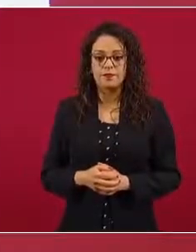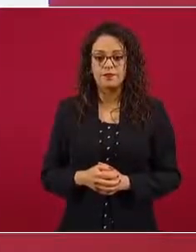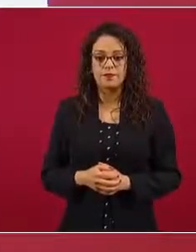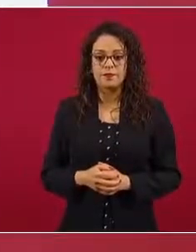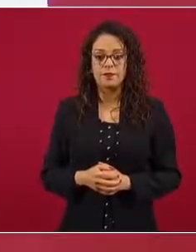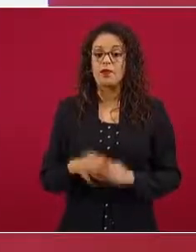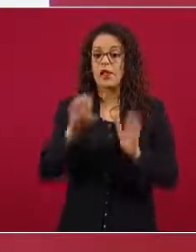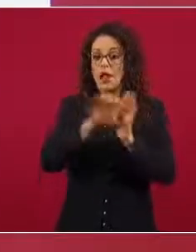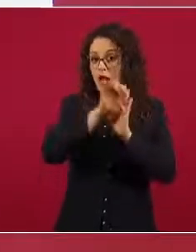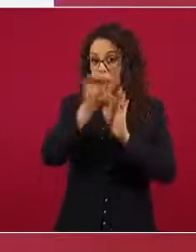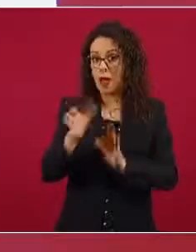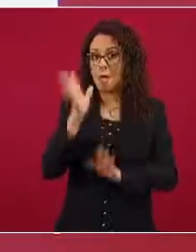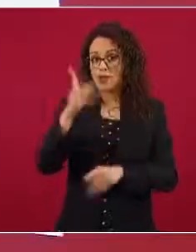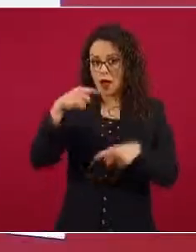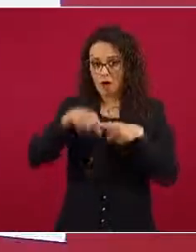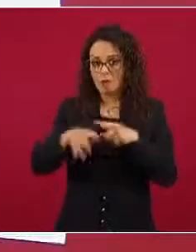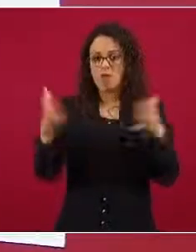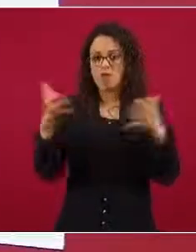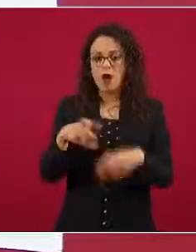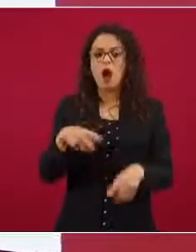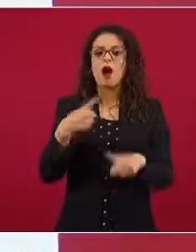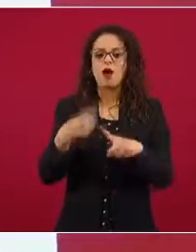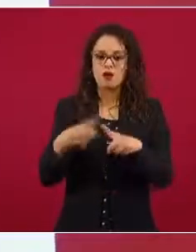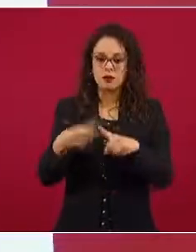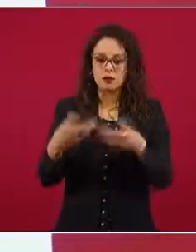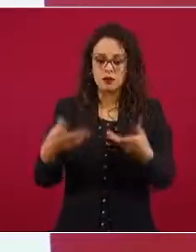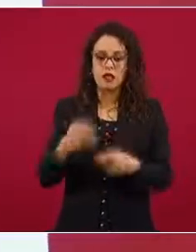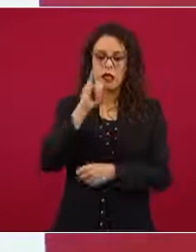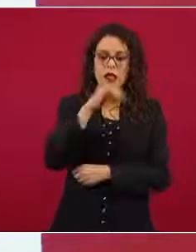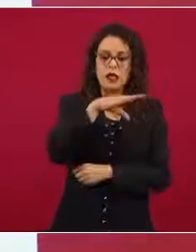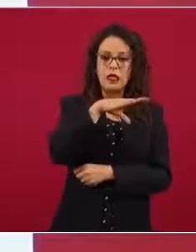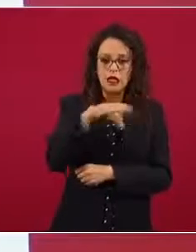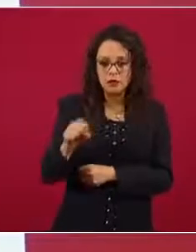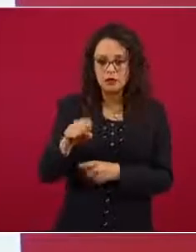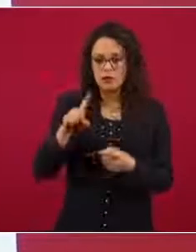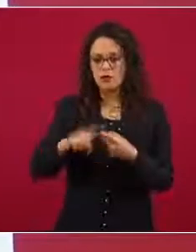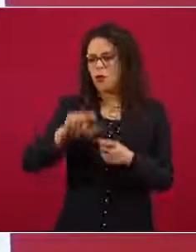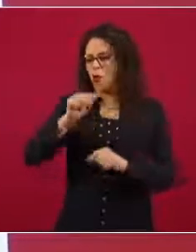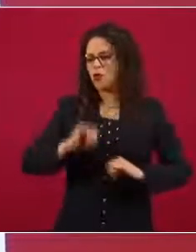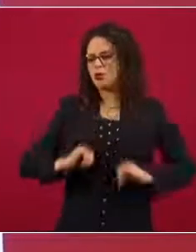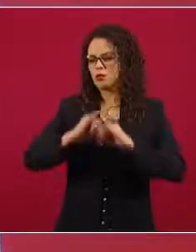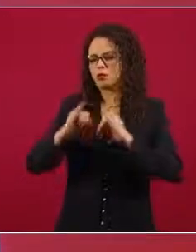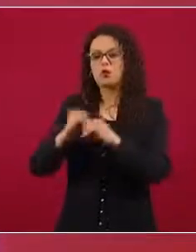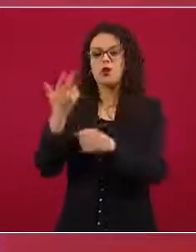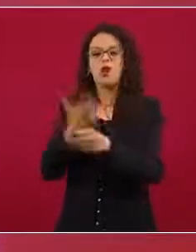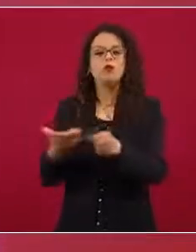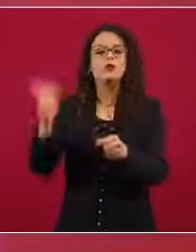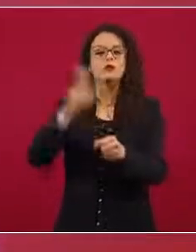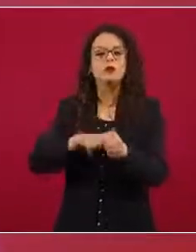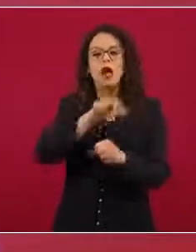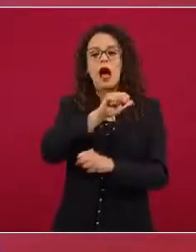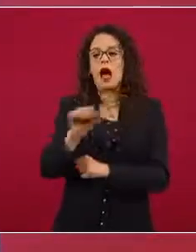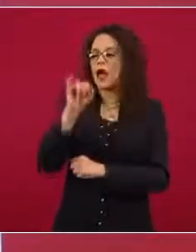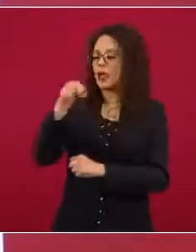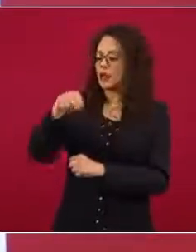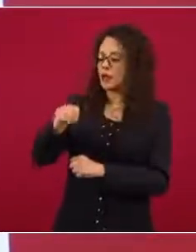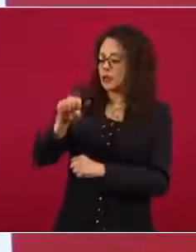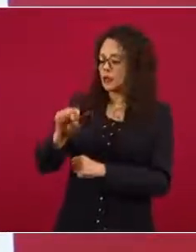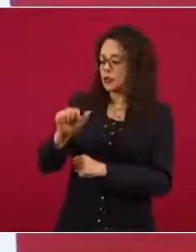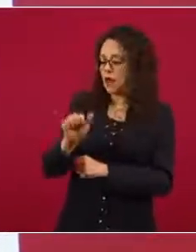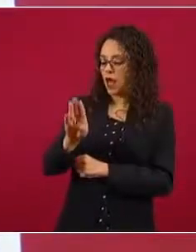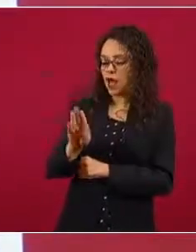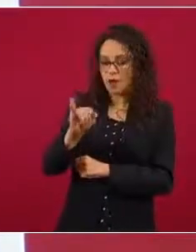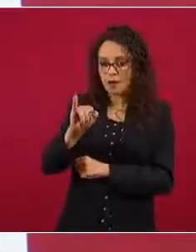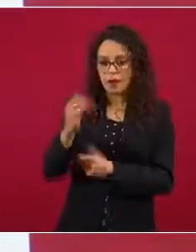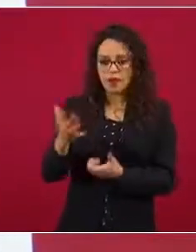Seguro Social y de otras instituciones, de hospitales del INSABI, en